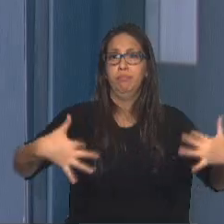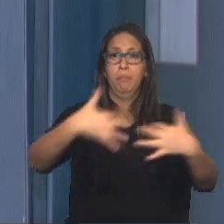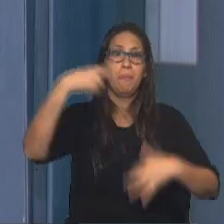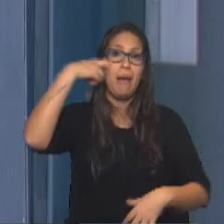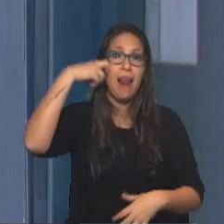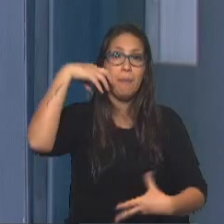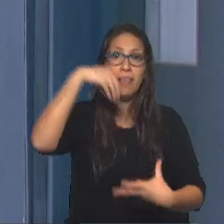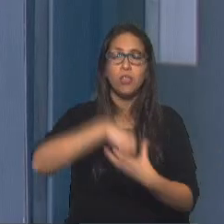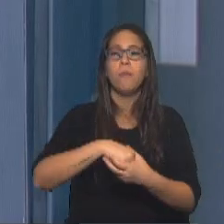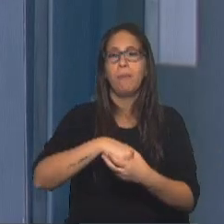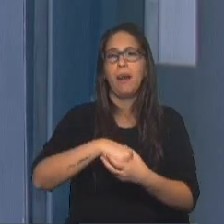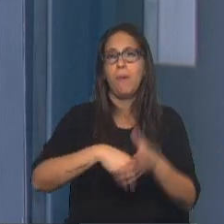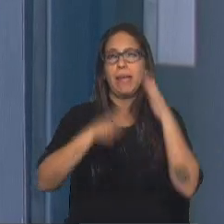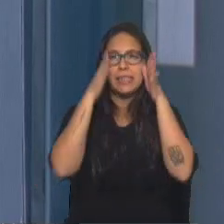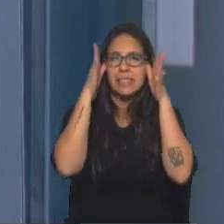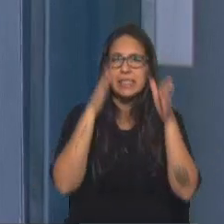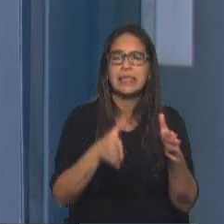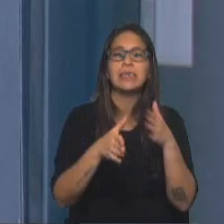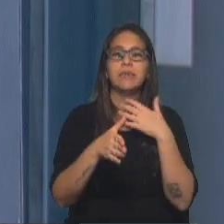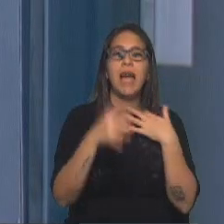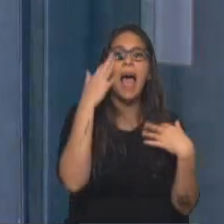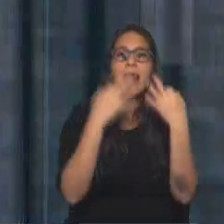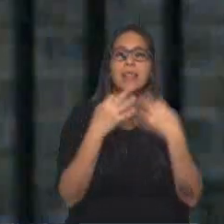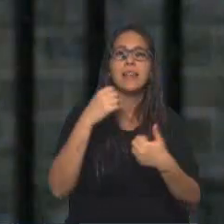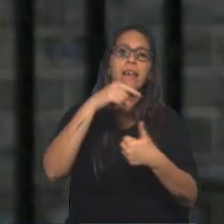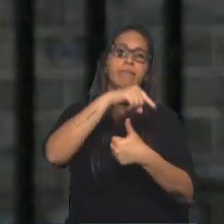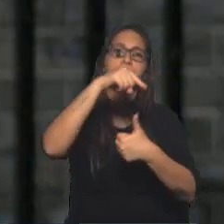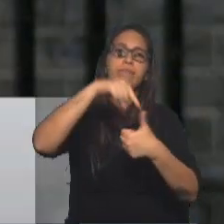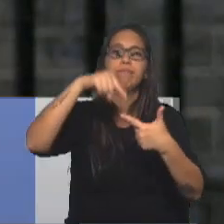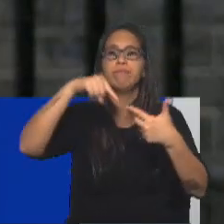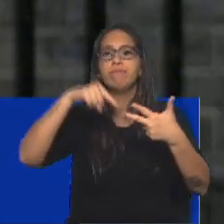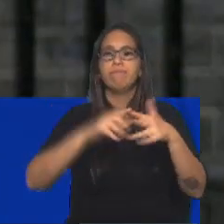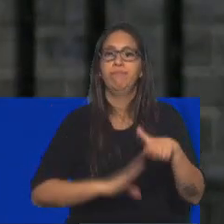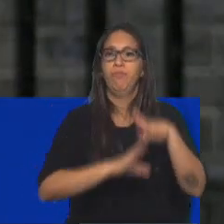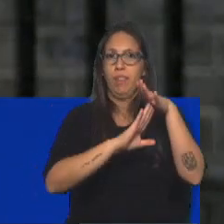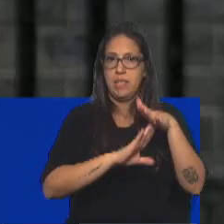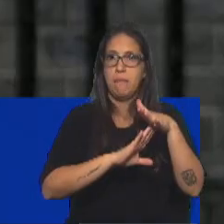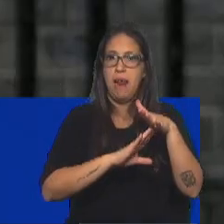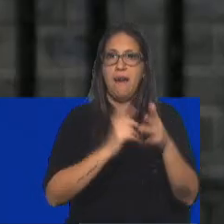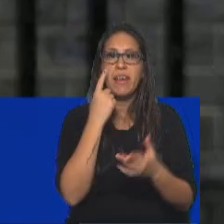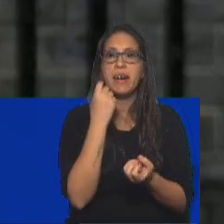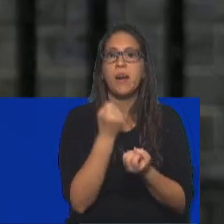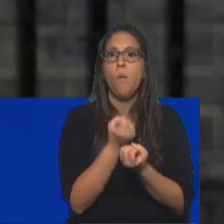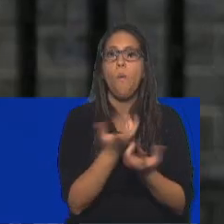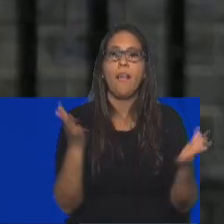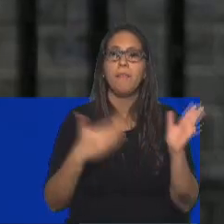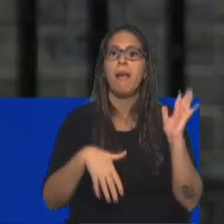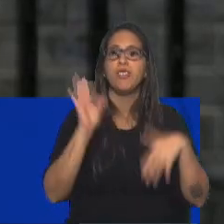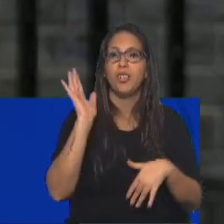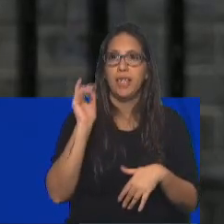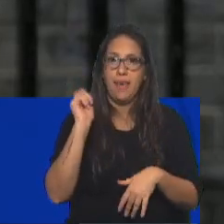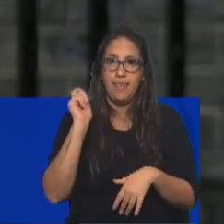justamente analizar los 3 o 4 puntos centrales de cómo ha quedado conformado